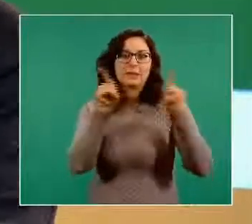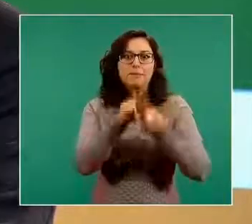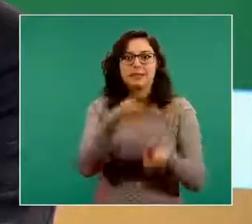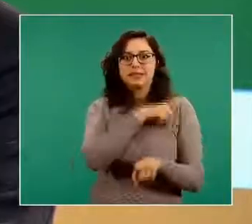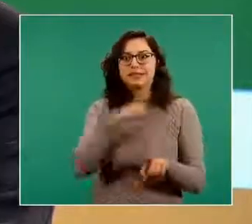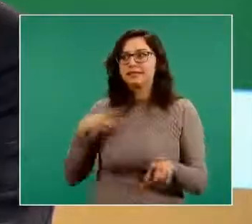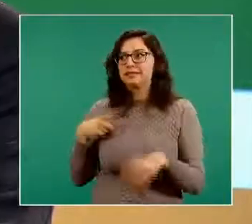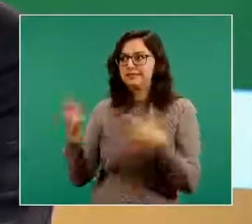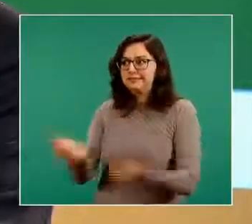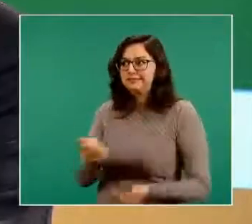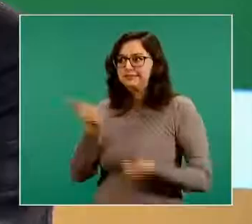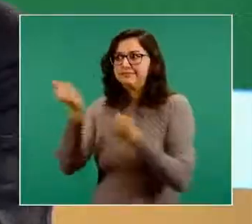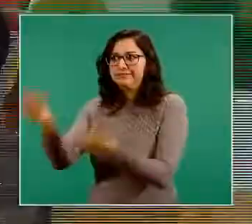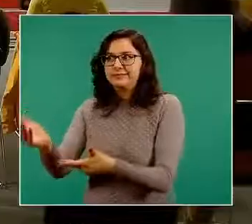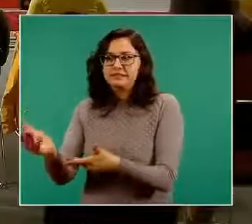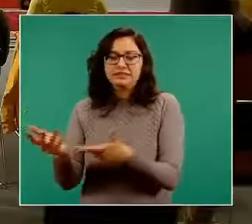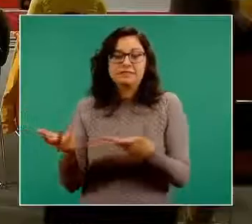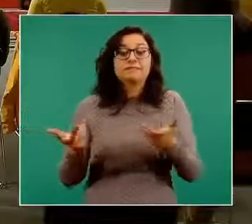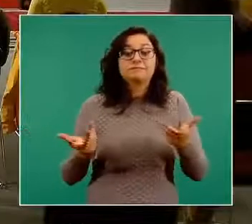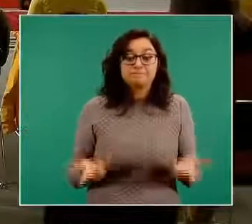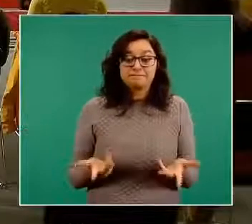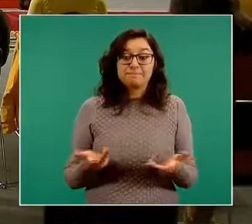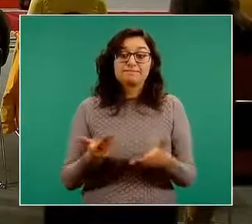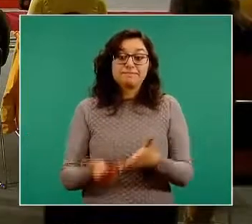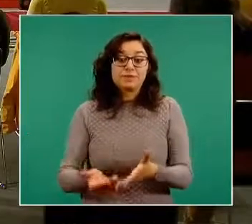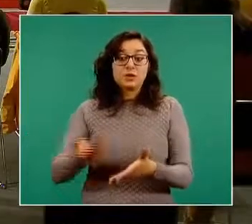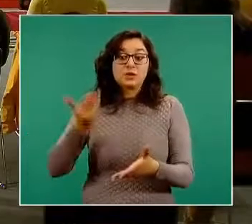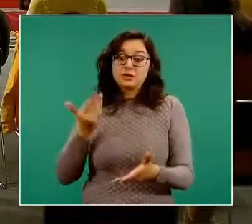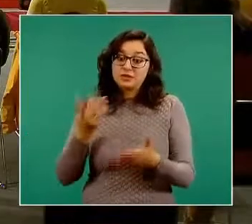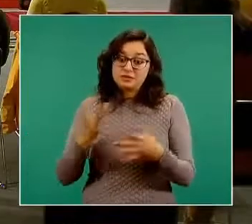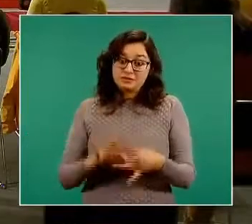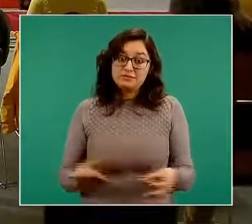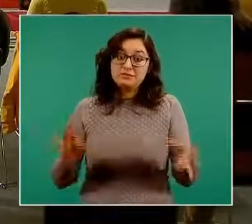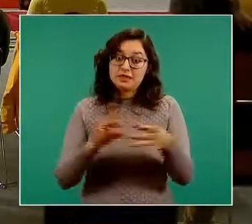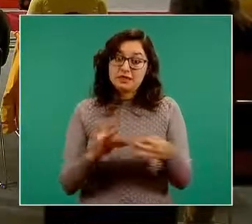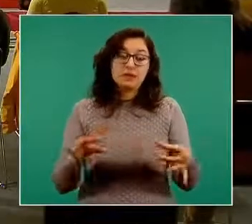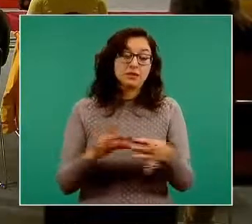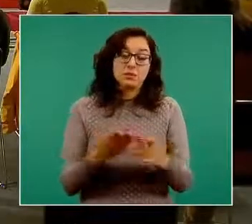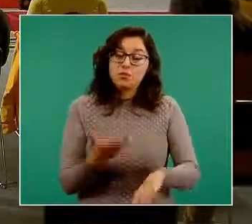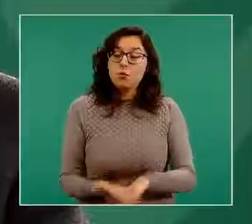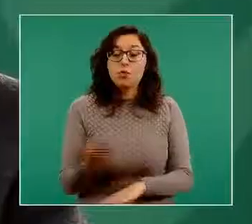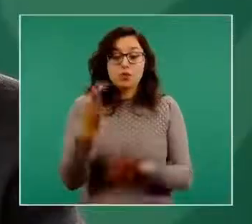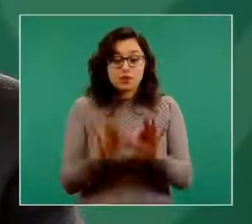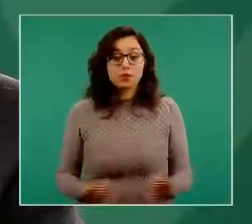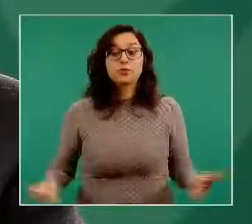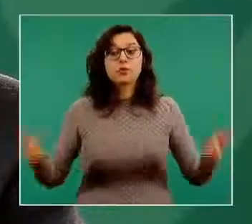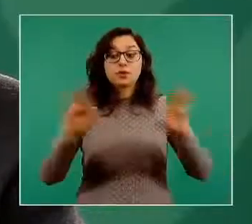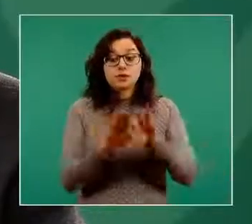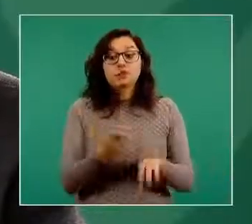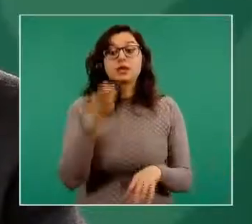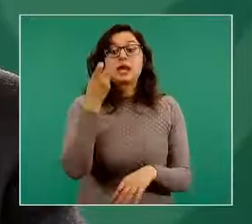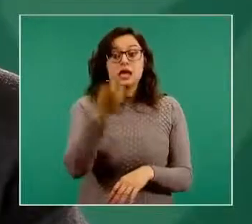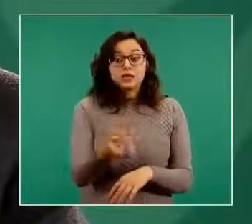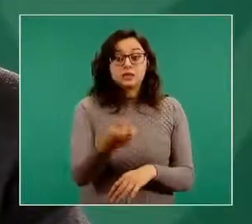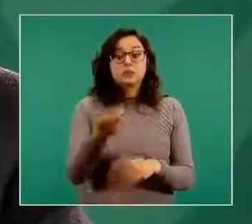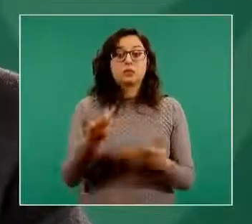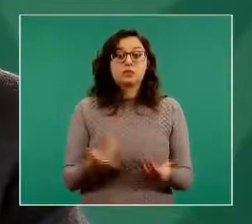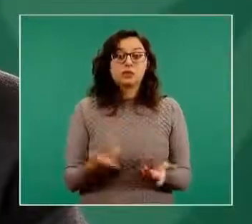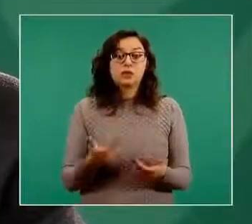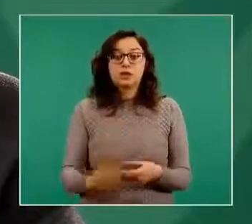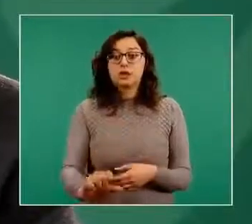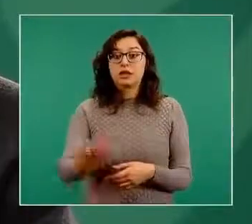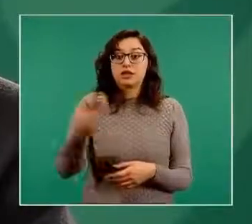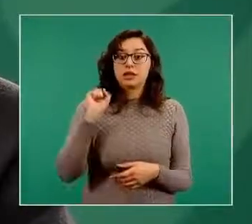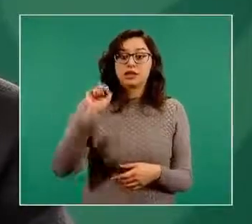las razones aquí comentadas, es de altísima prioridad. Y esto es justo a lo que se refería el presidente López Obrador desde el fin de